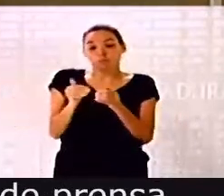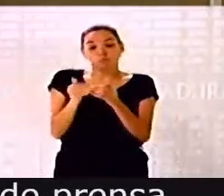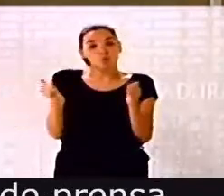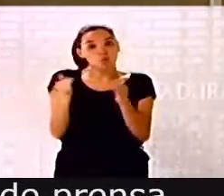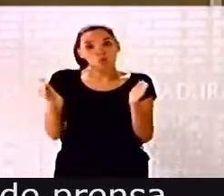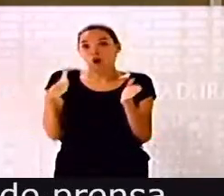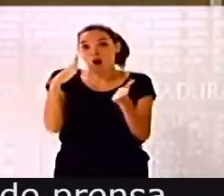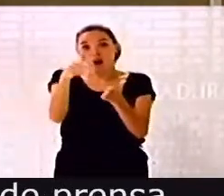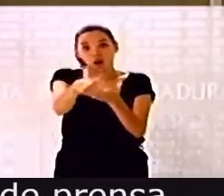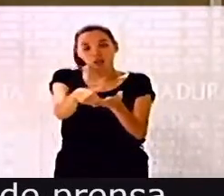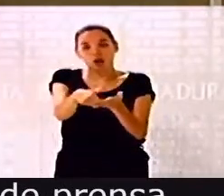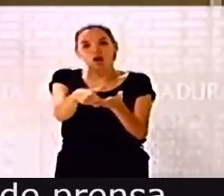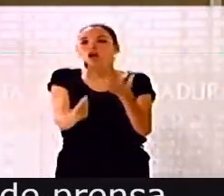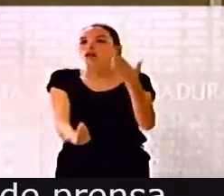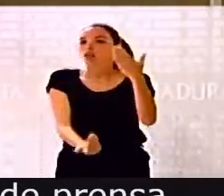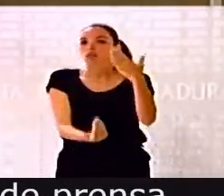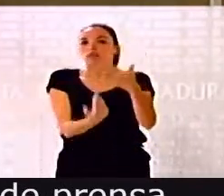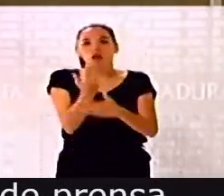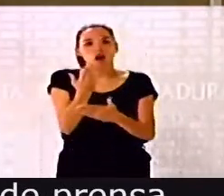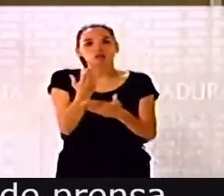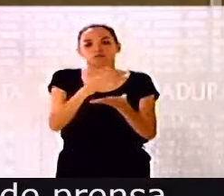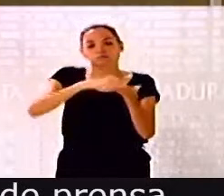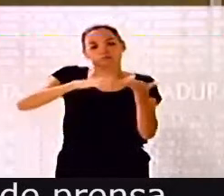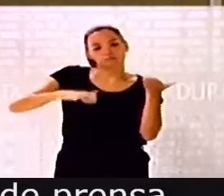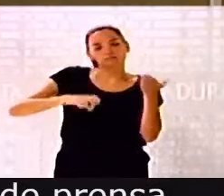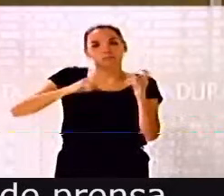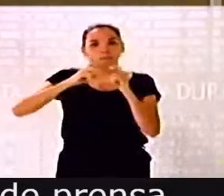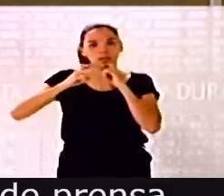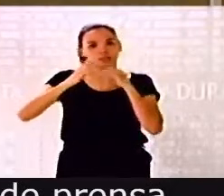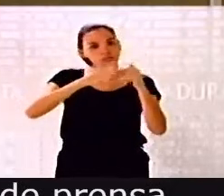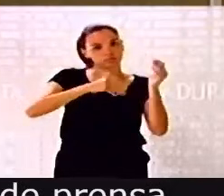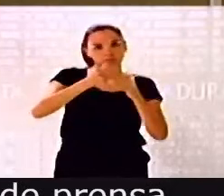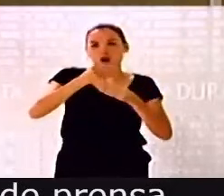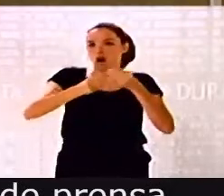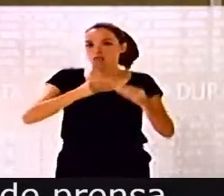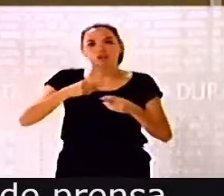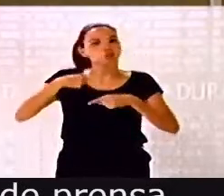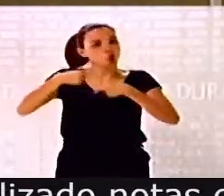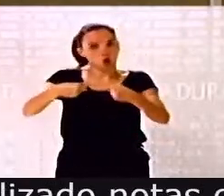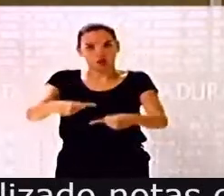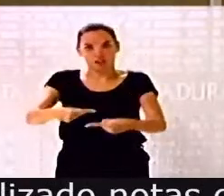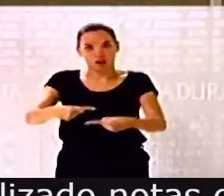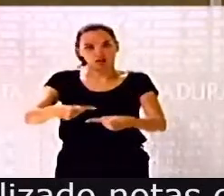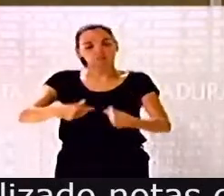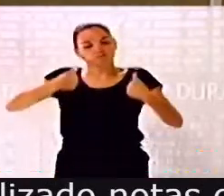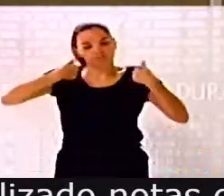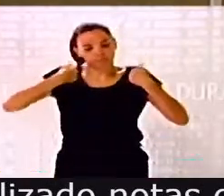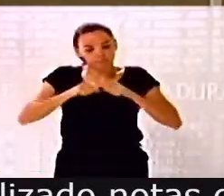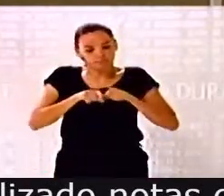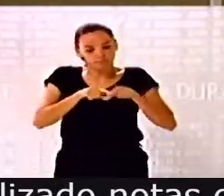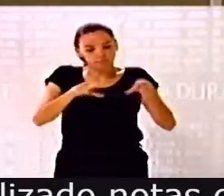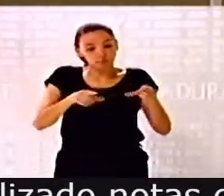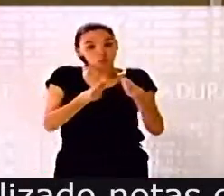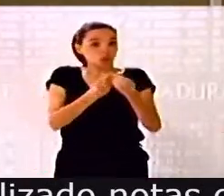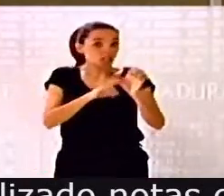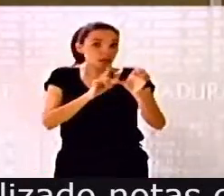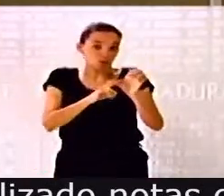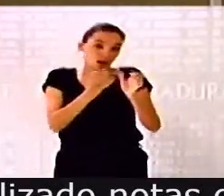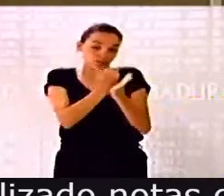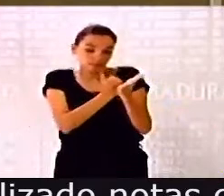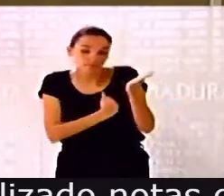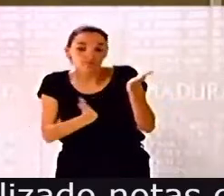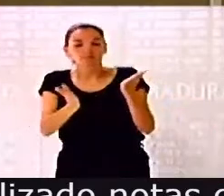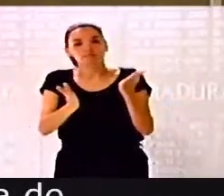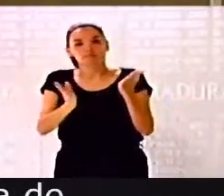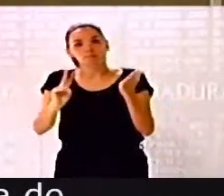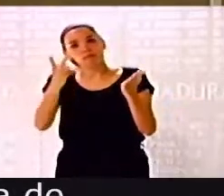hayamos realizado notas de prensa desde la Vicepresidencia Segunda, desde la Junta de Extremadura, en definitiva,